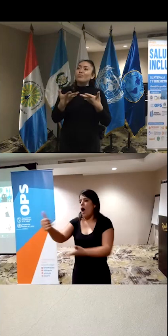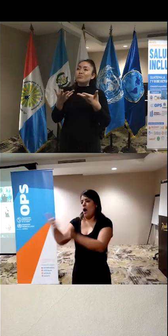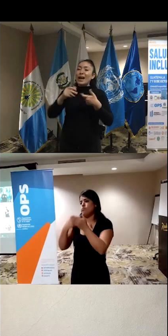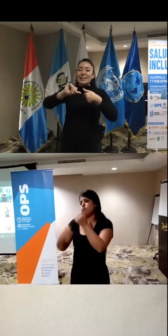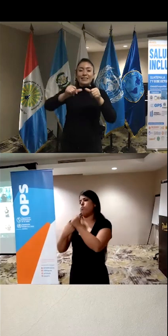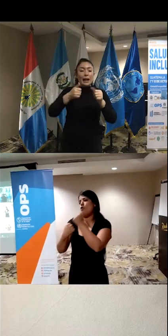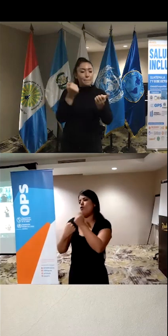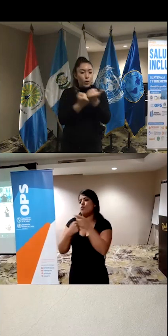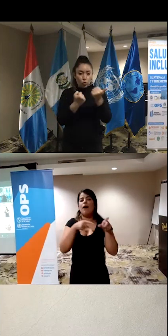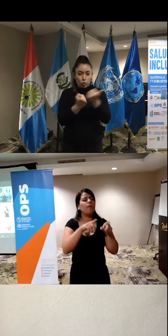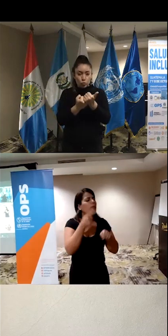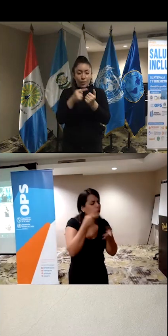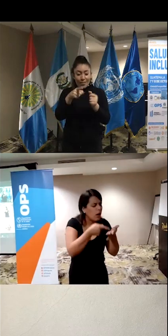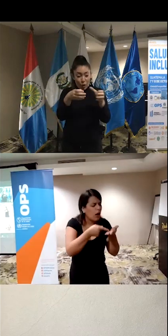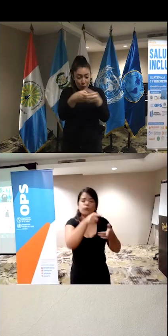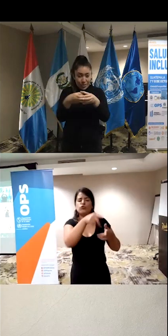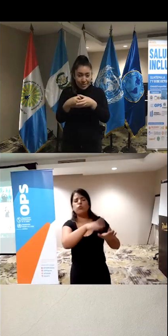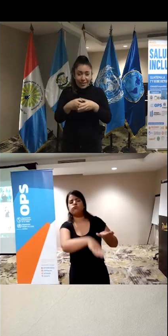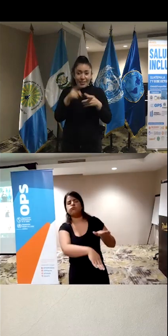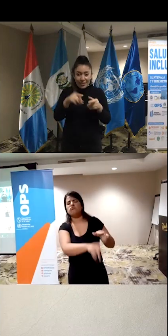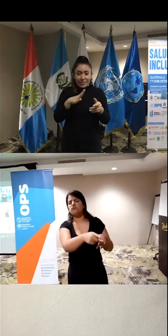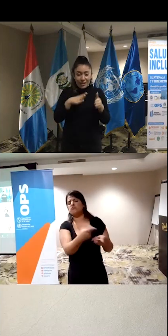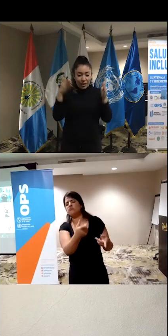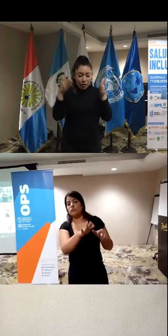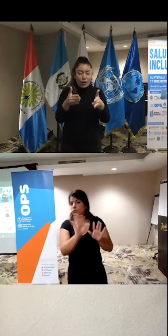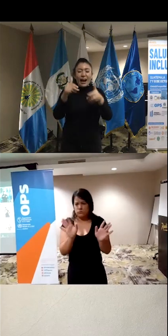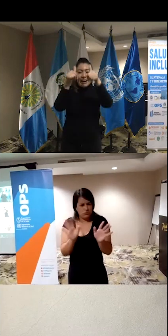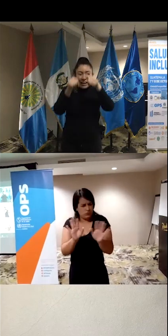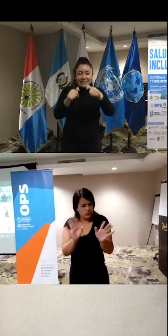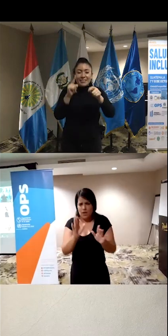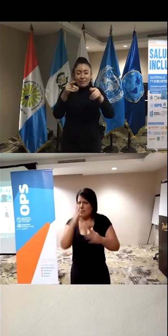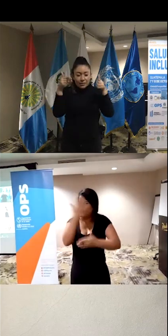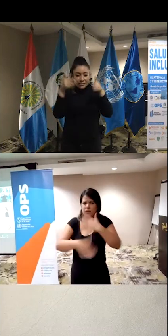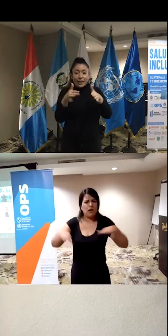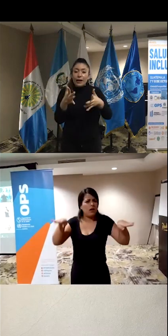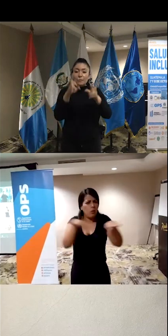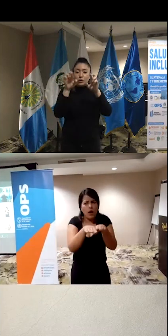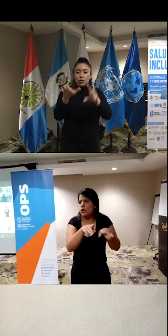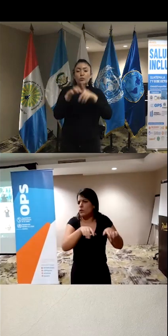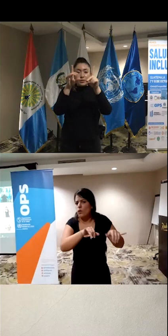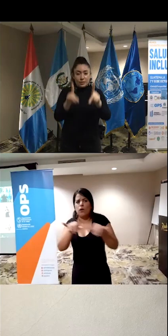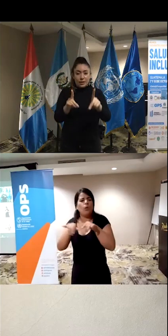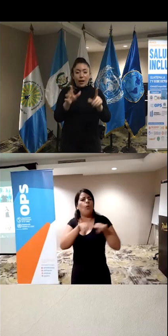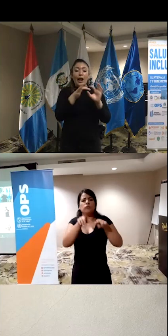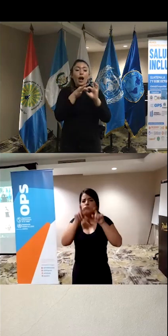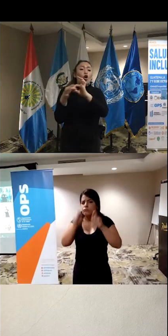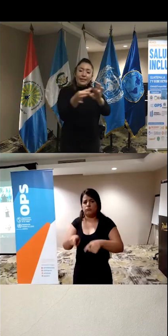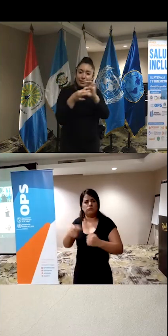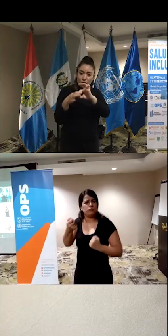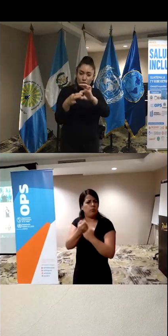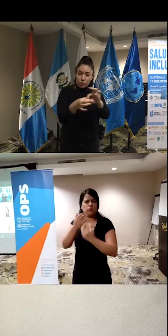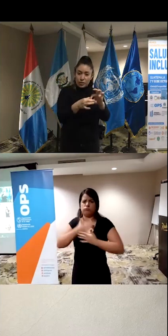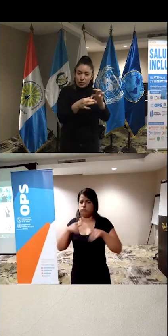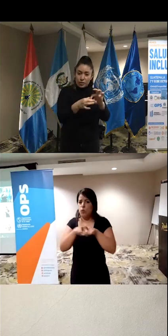Esto es el comité y es un análisis al que debemos de entrar las personas con discapacidad, las organizaciones que